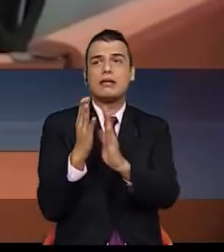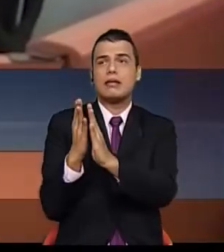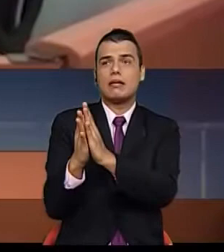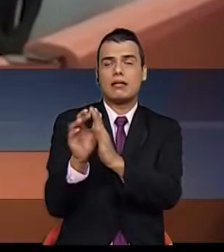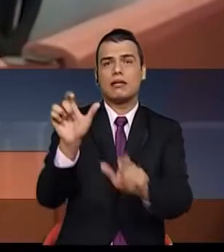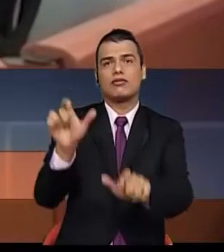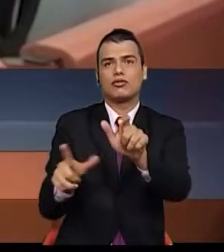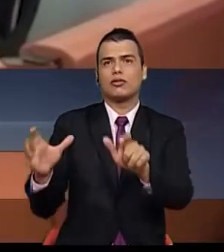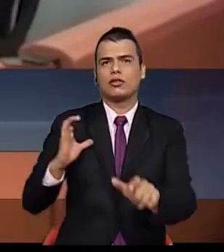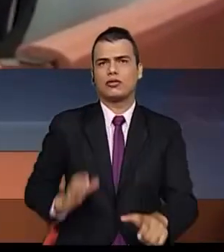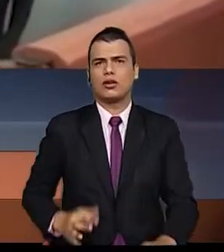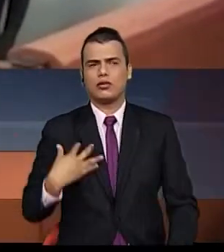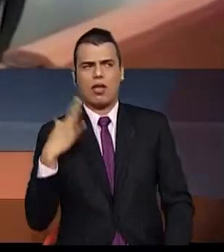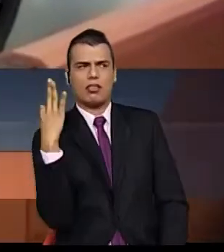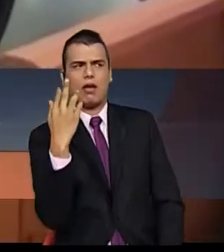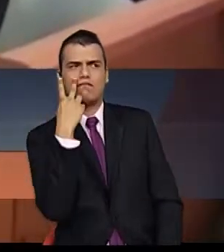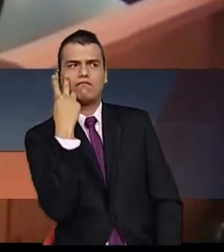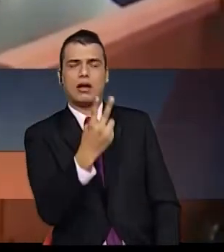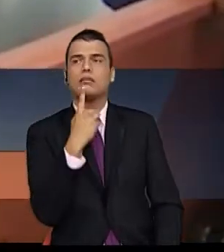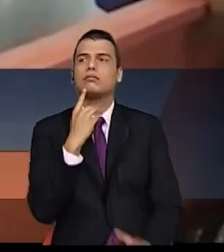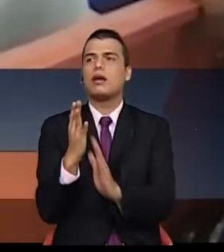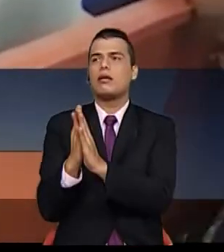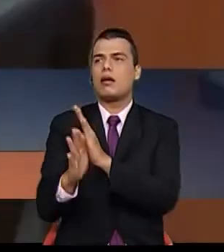los ciudadanos testigos del hecho